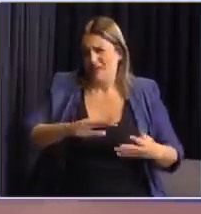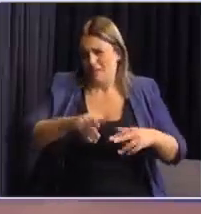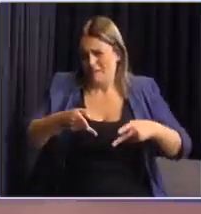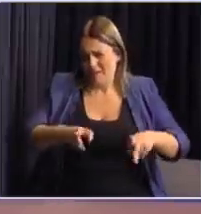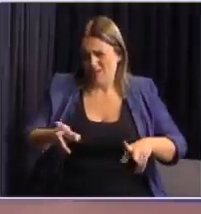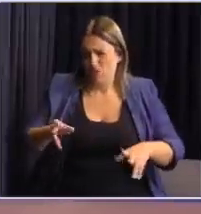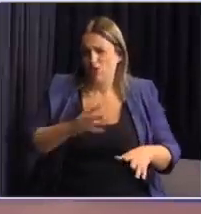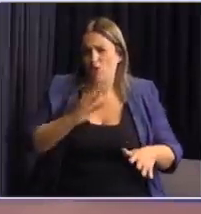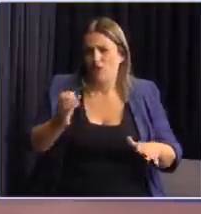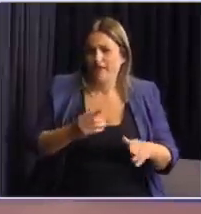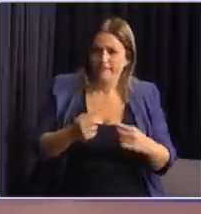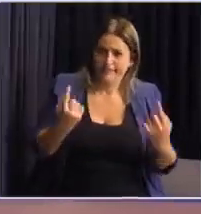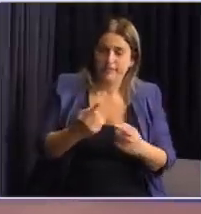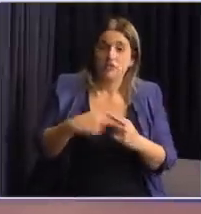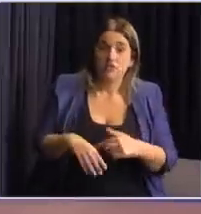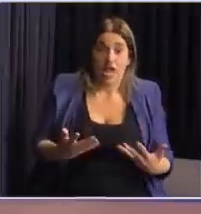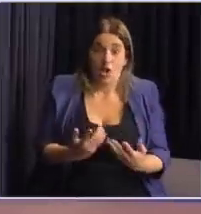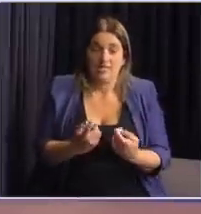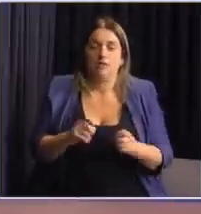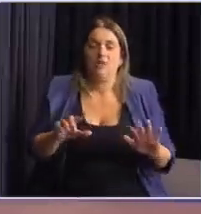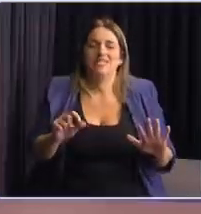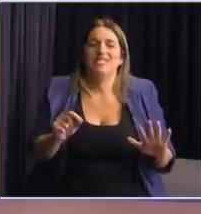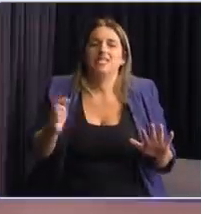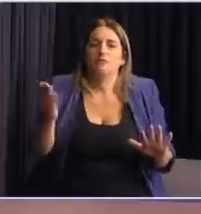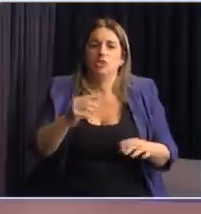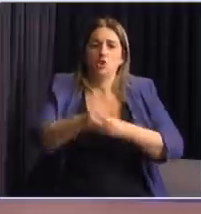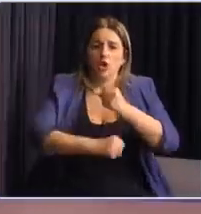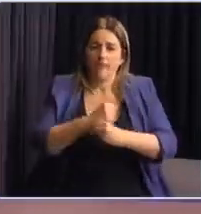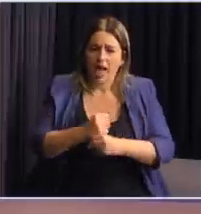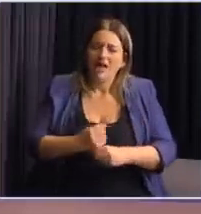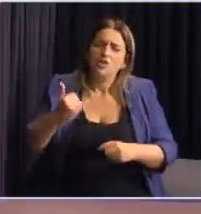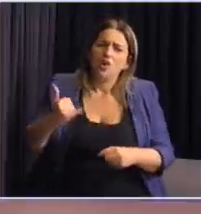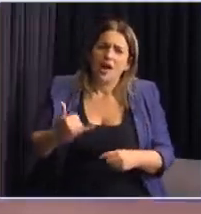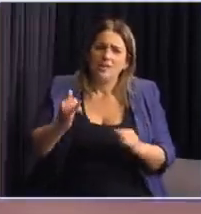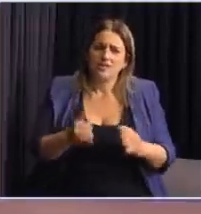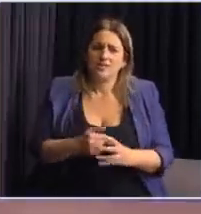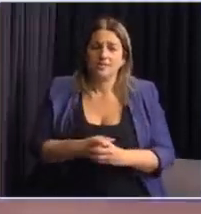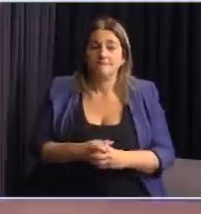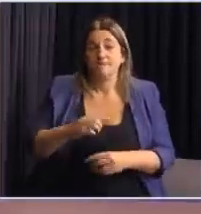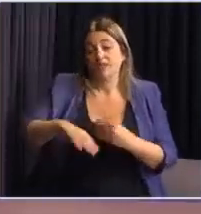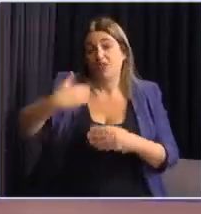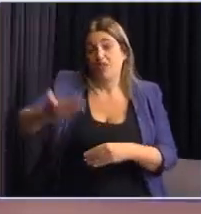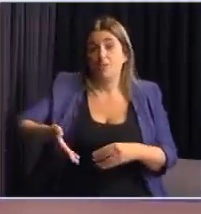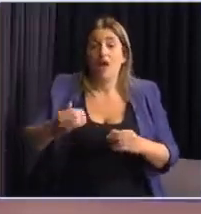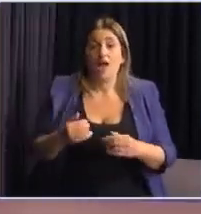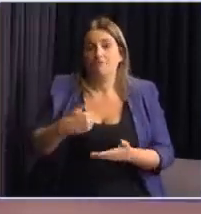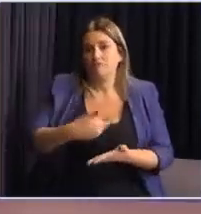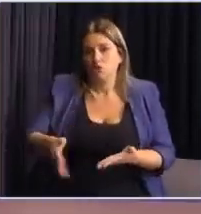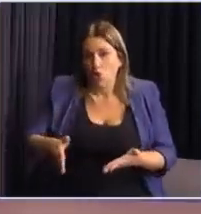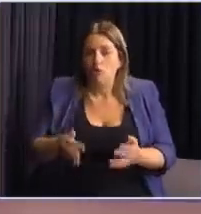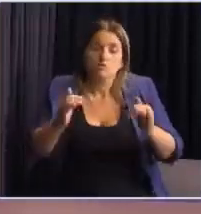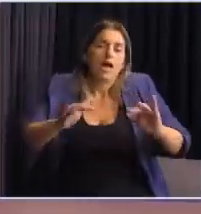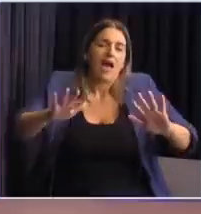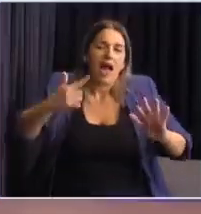hasta el día de hoy, lo que necesitamos para el 70% de este año los tenemos y después tenemos un sobrante y